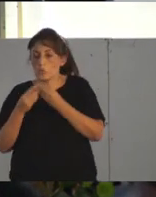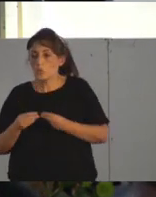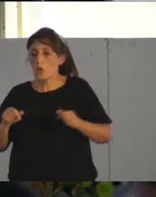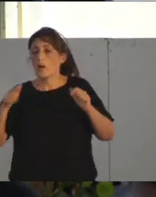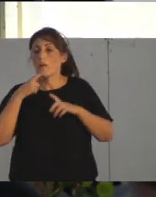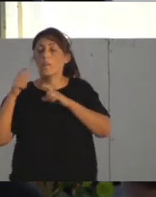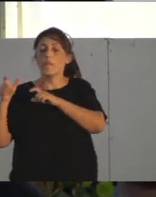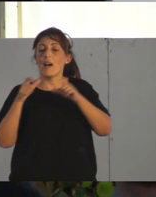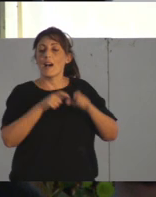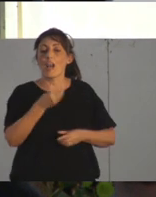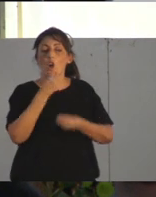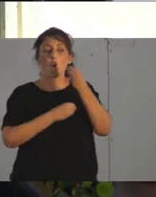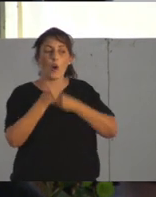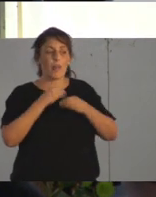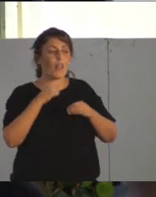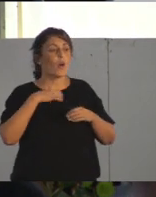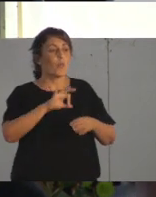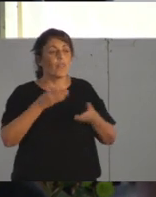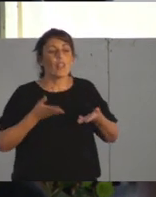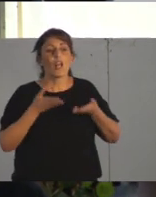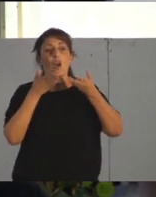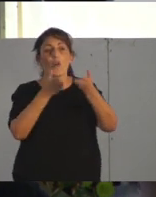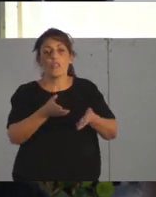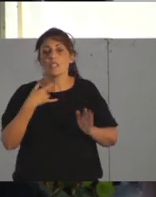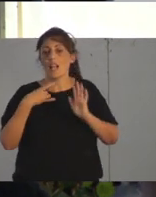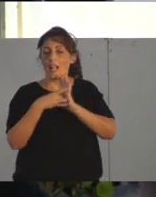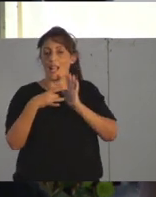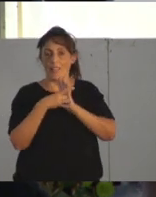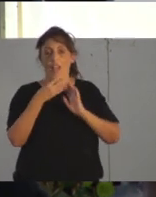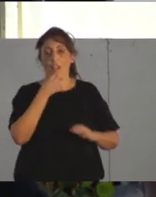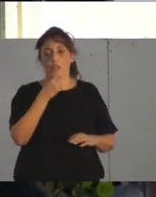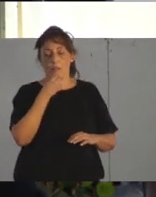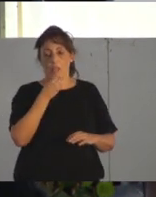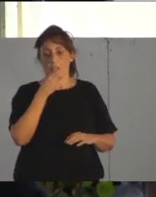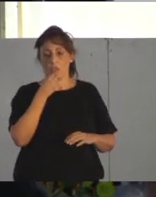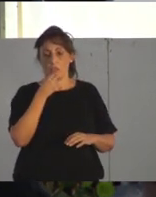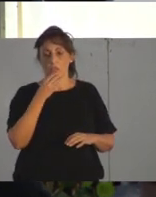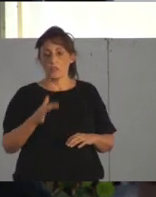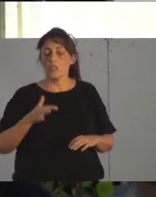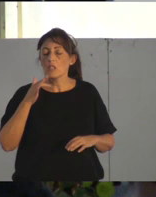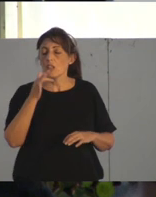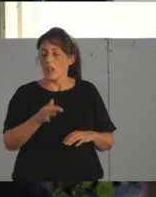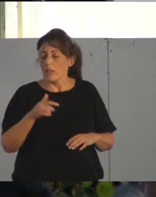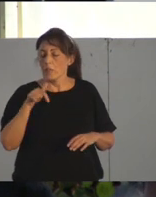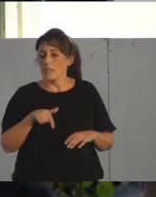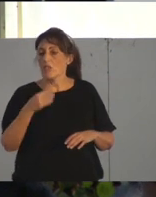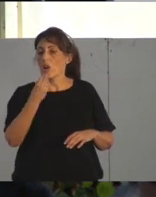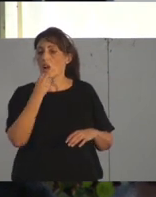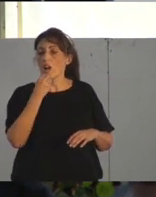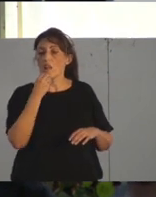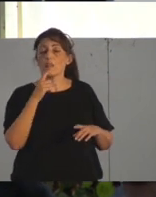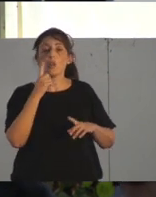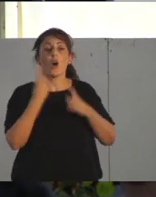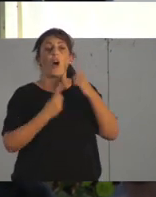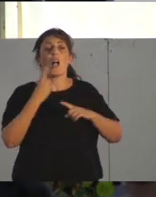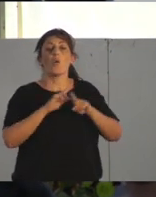pudieran ofrecer una gran variedad de alimentos. Teníamos una lista de alimentos totalmente prohibidos en